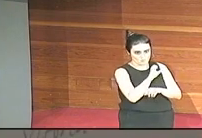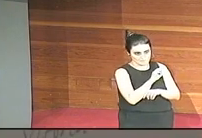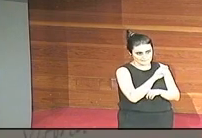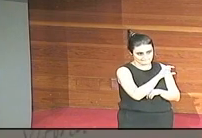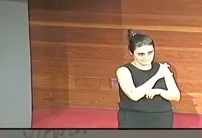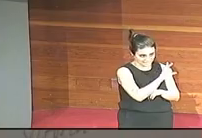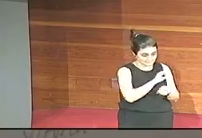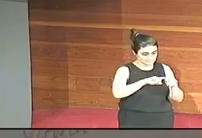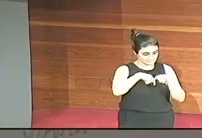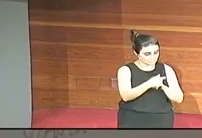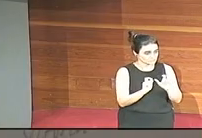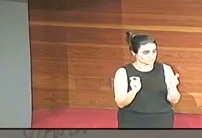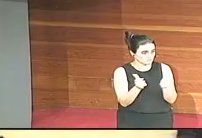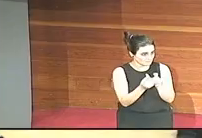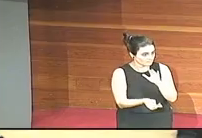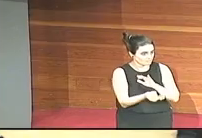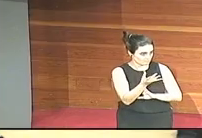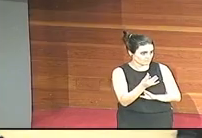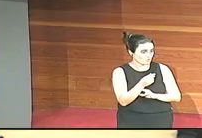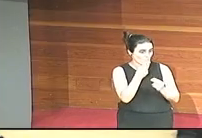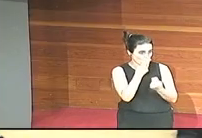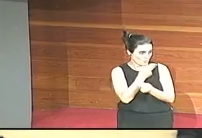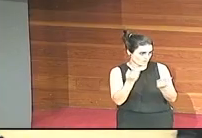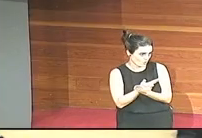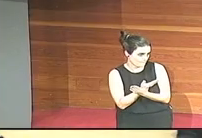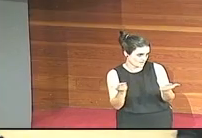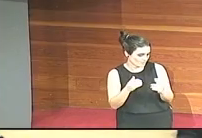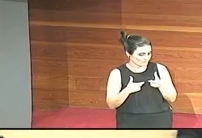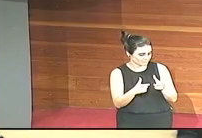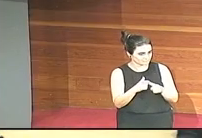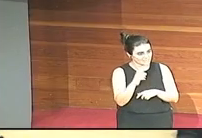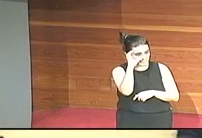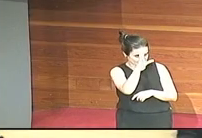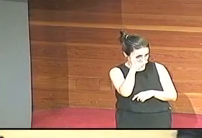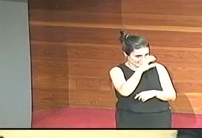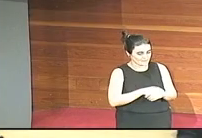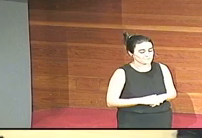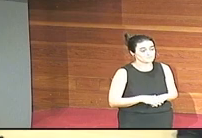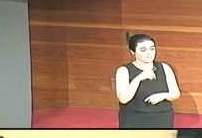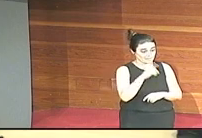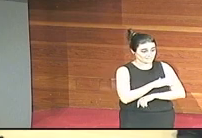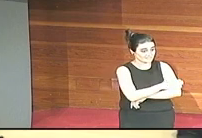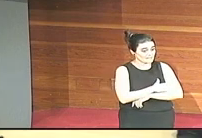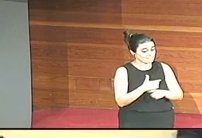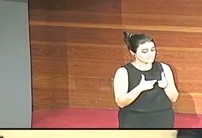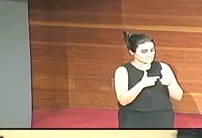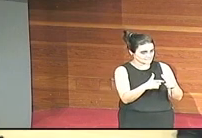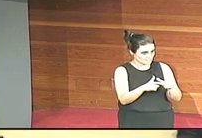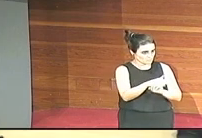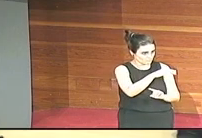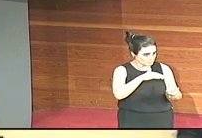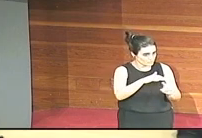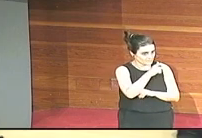público en la sección de ciencias también ha trabajado en el gabinete de prensa del ministerio del medio ambiente y medio rural